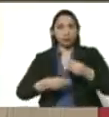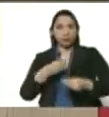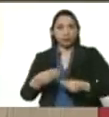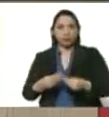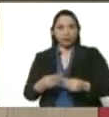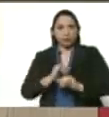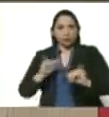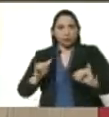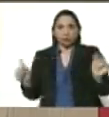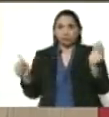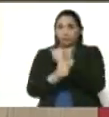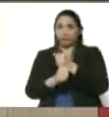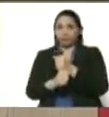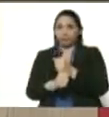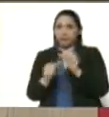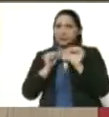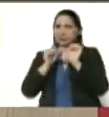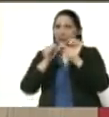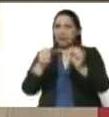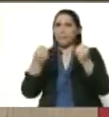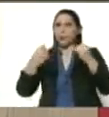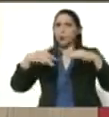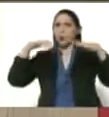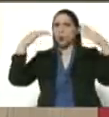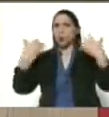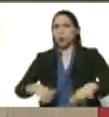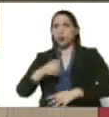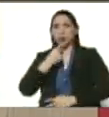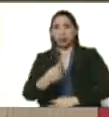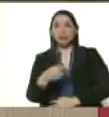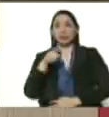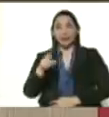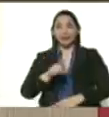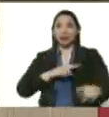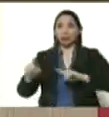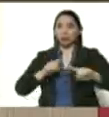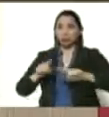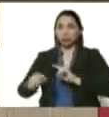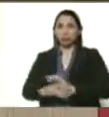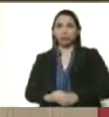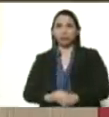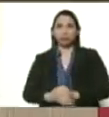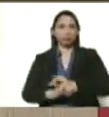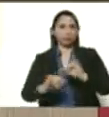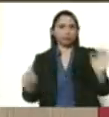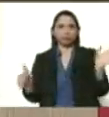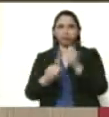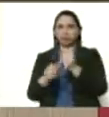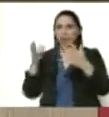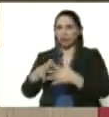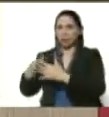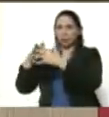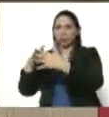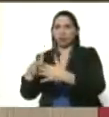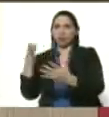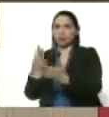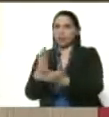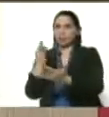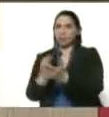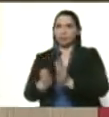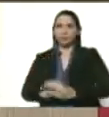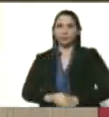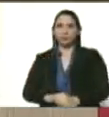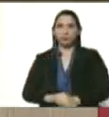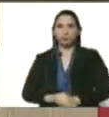develada y queda mucho por decir, igualmente esta acción está develando como Estados Unidos permanentemente